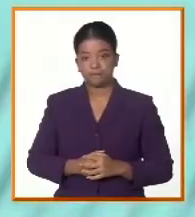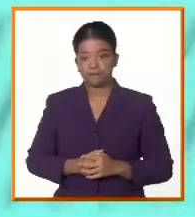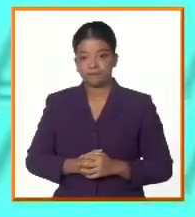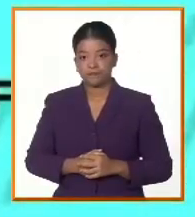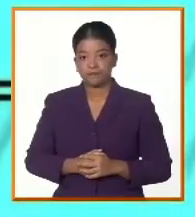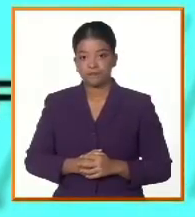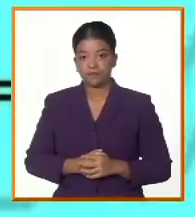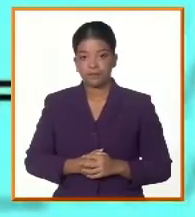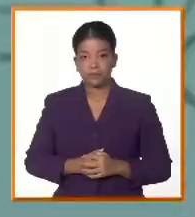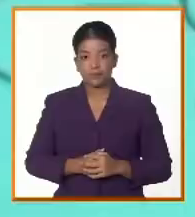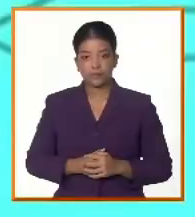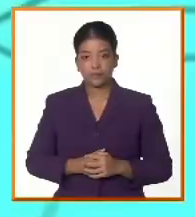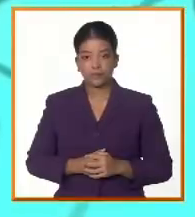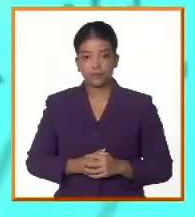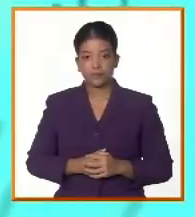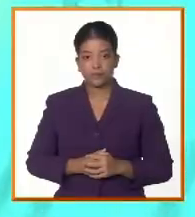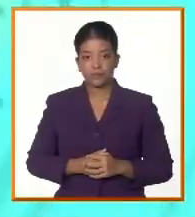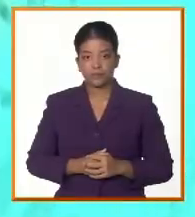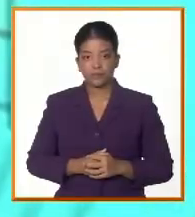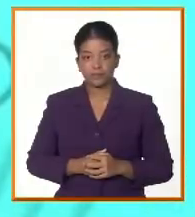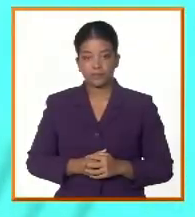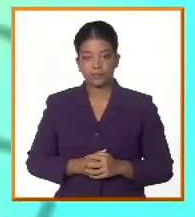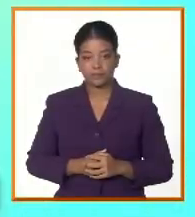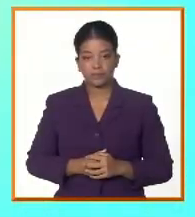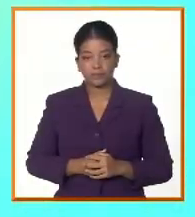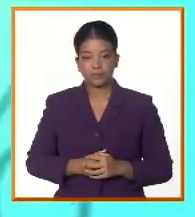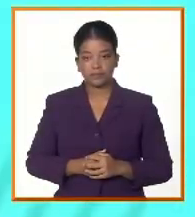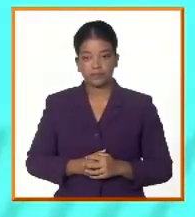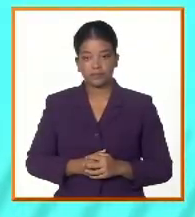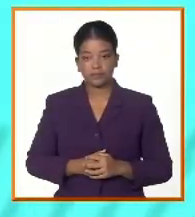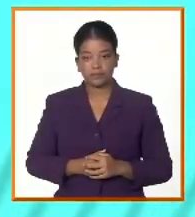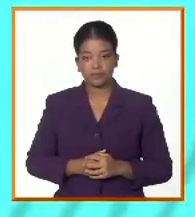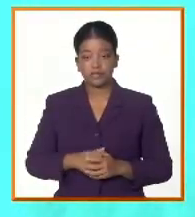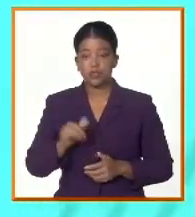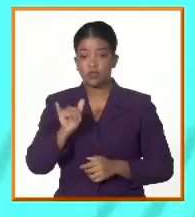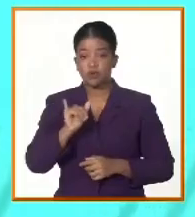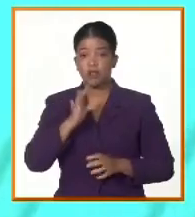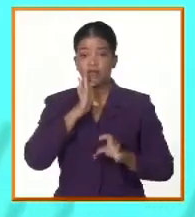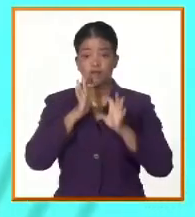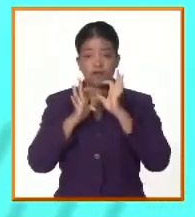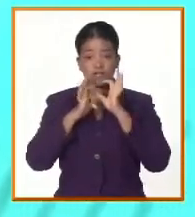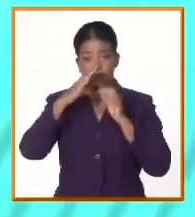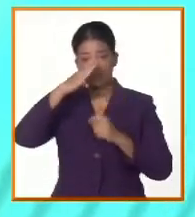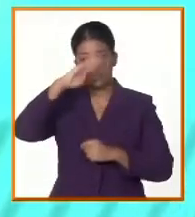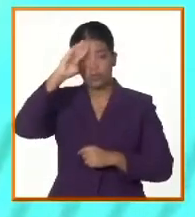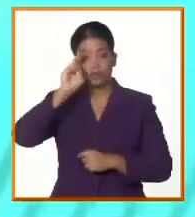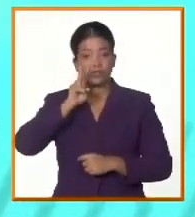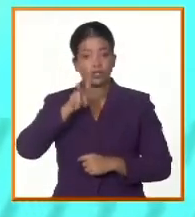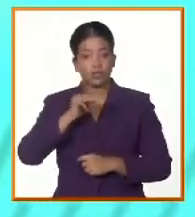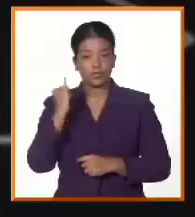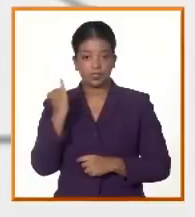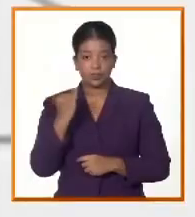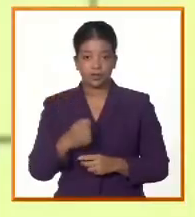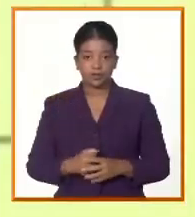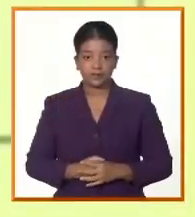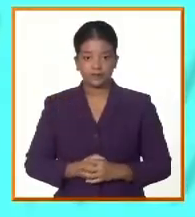página de Facebook retransmisión en la revista Buenos días y por Cuba Visión Internacional